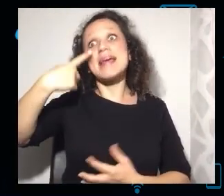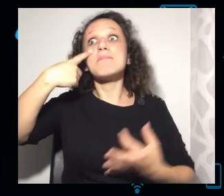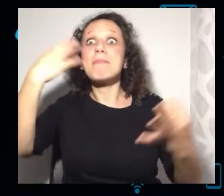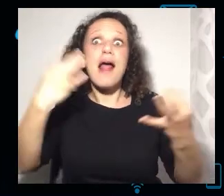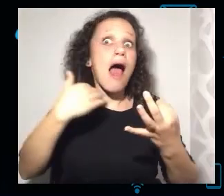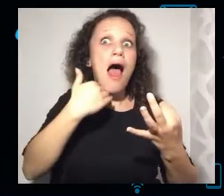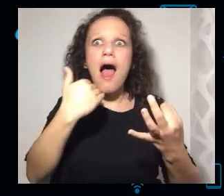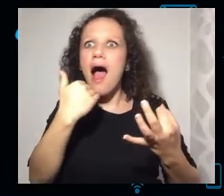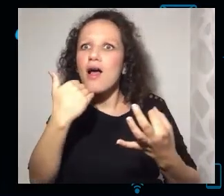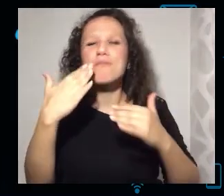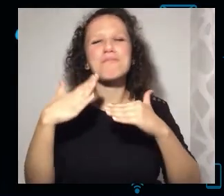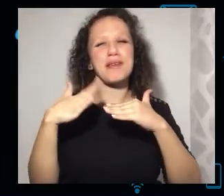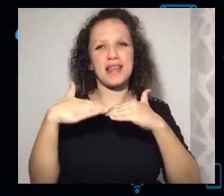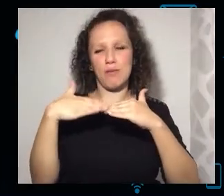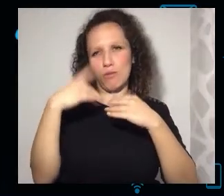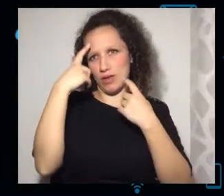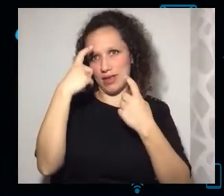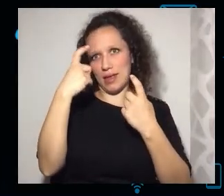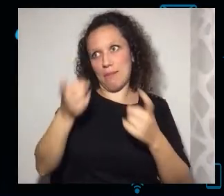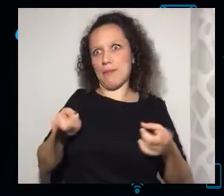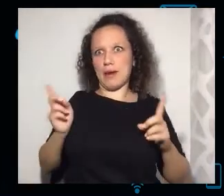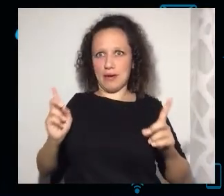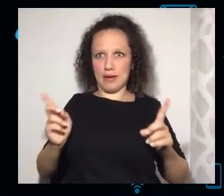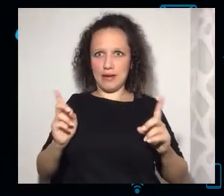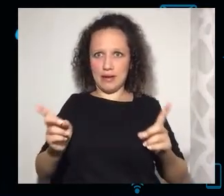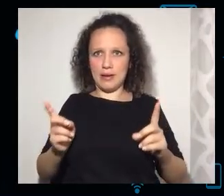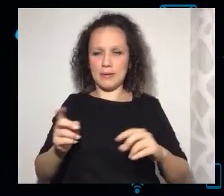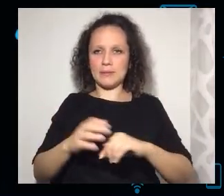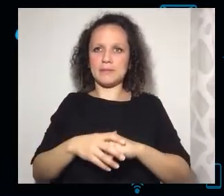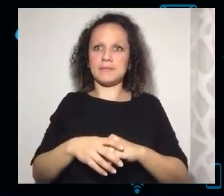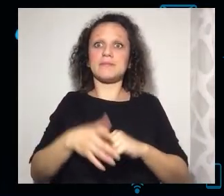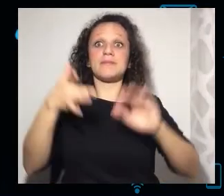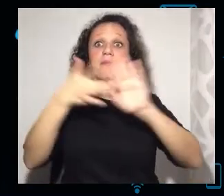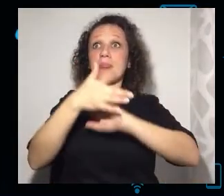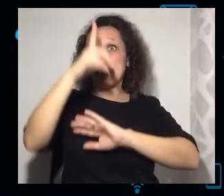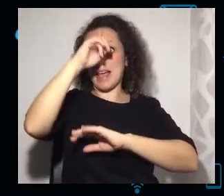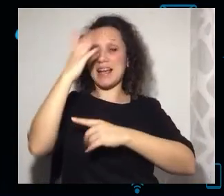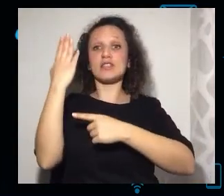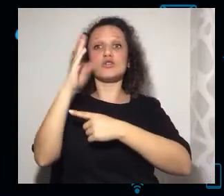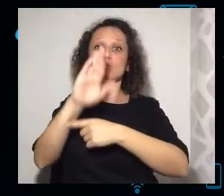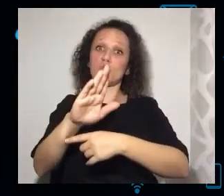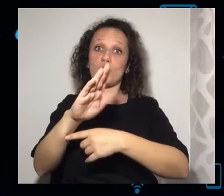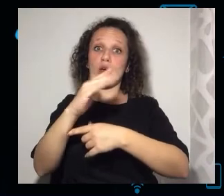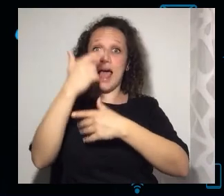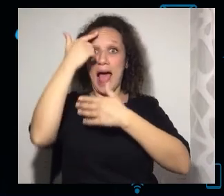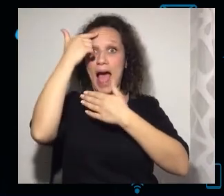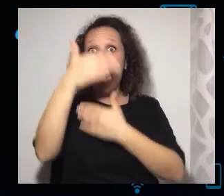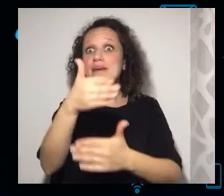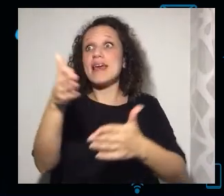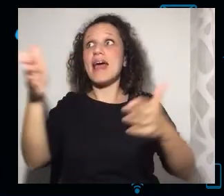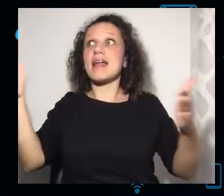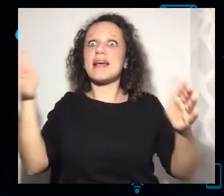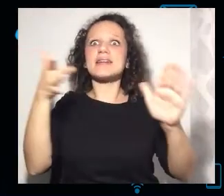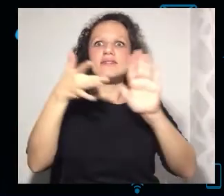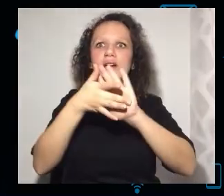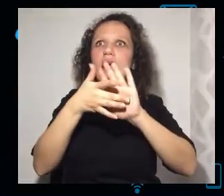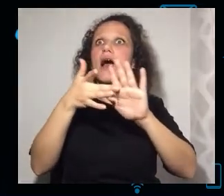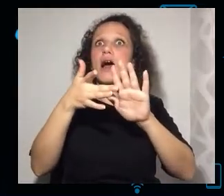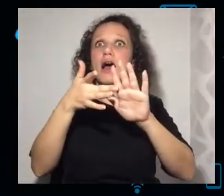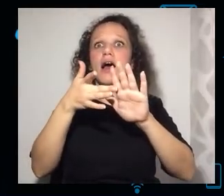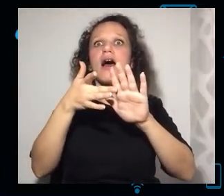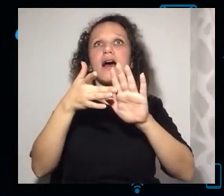encontrar en el uso de la tecnología por tanto esa actitud abierta de de aceptar que el mundo ha cambiado